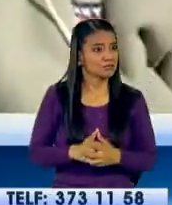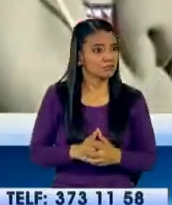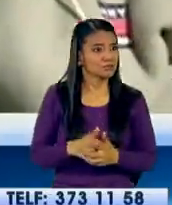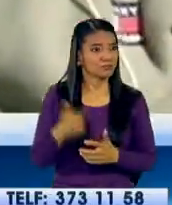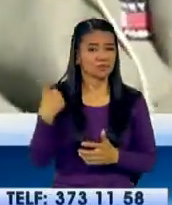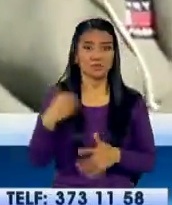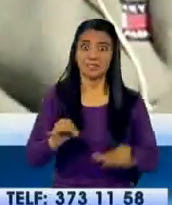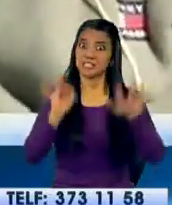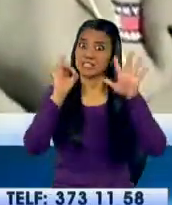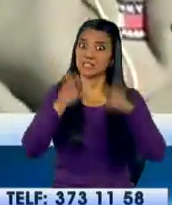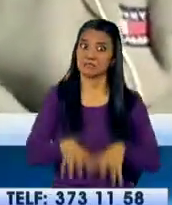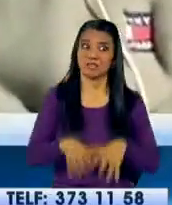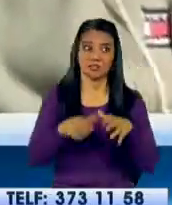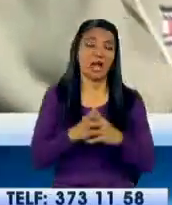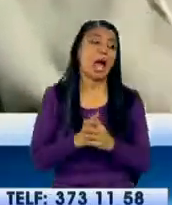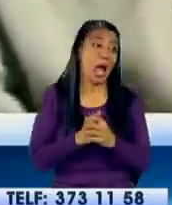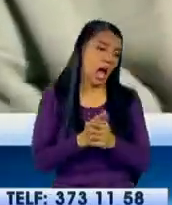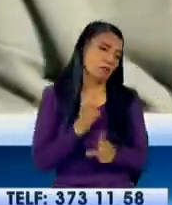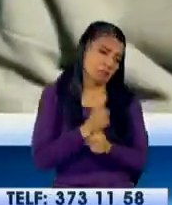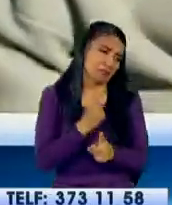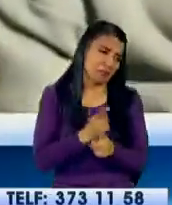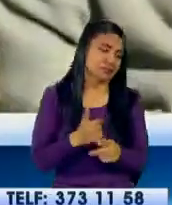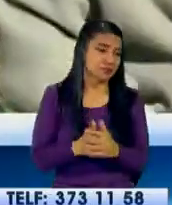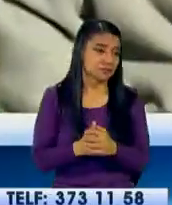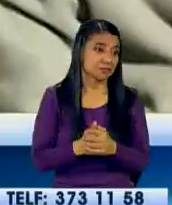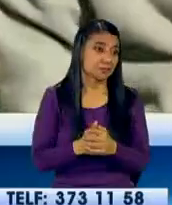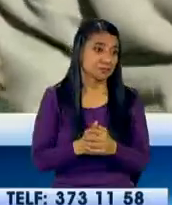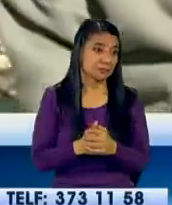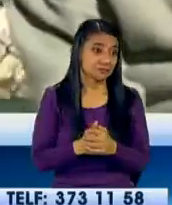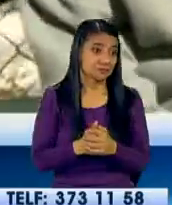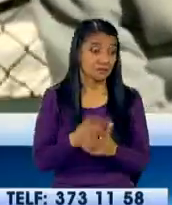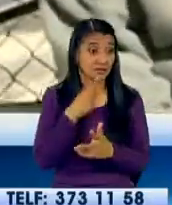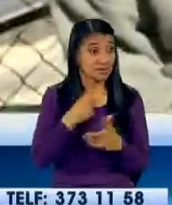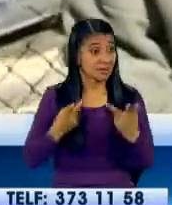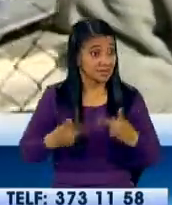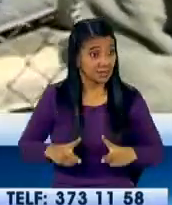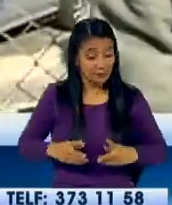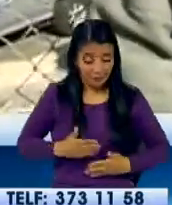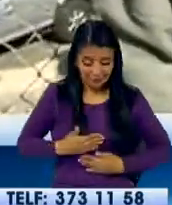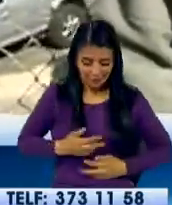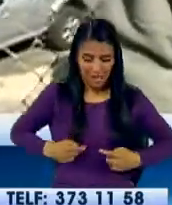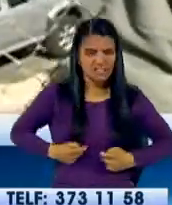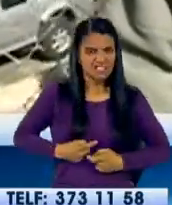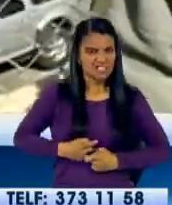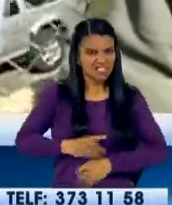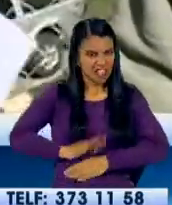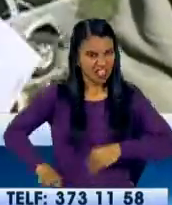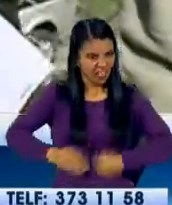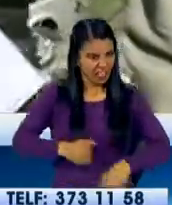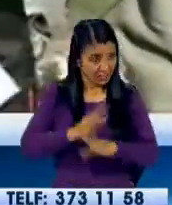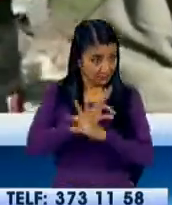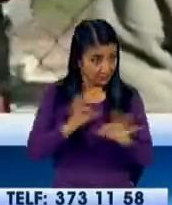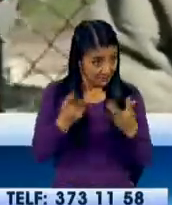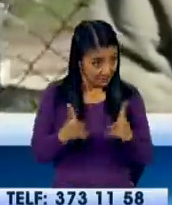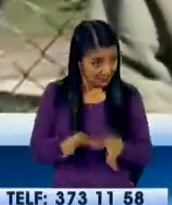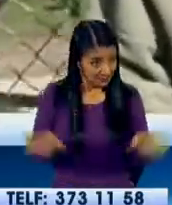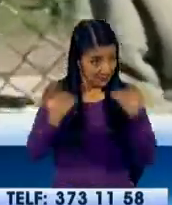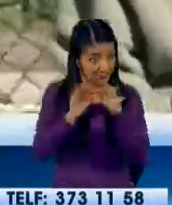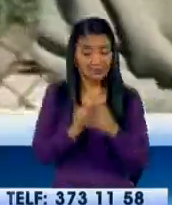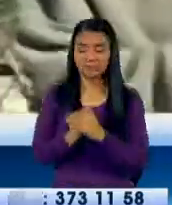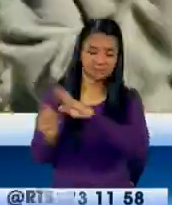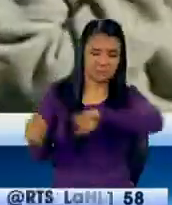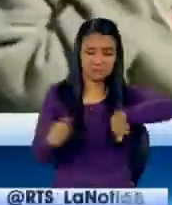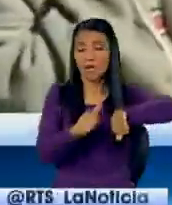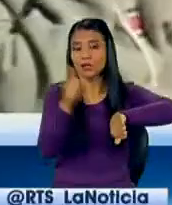7 perros. Así que por eso, también conocemos que van a desparasitar a las mascotas. Eso también es muy, muy importante. Conversemos